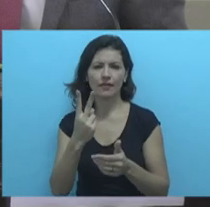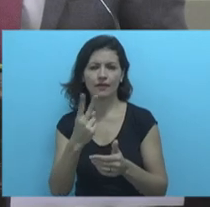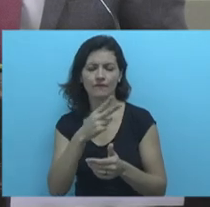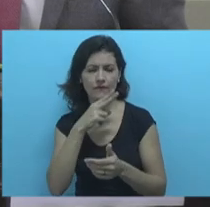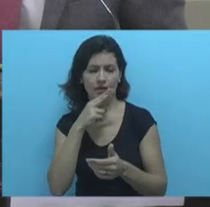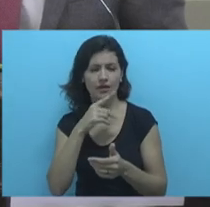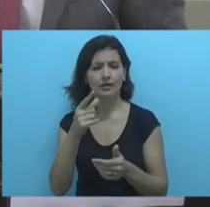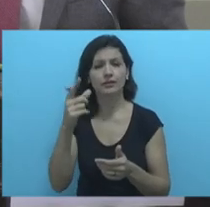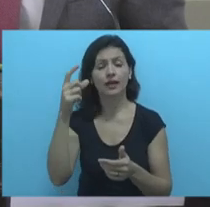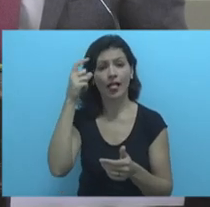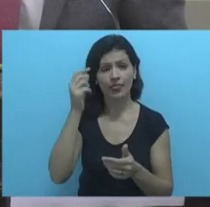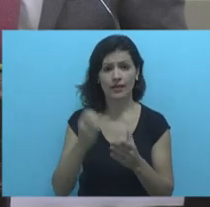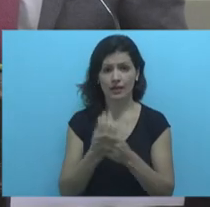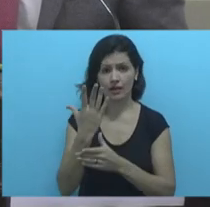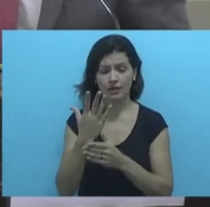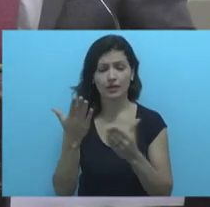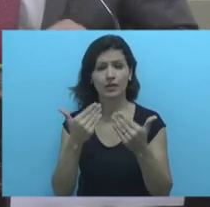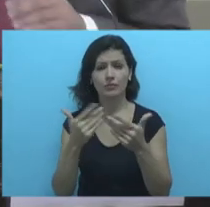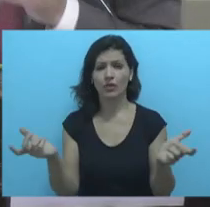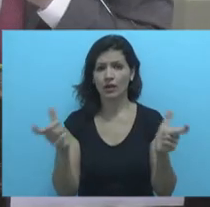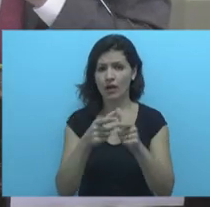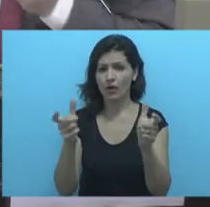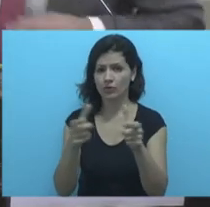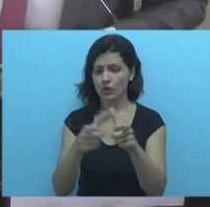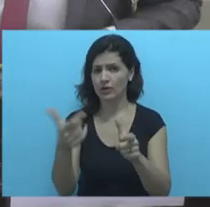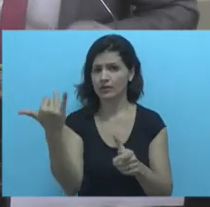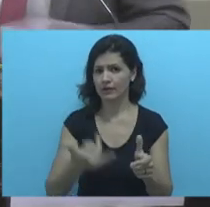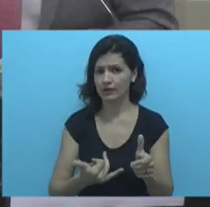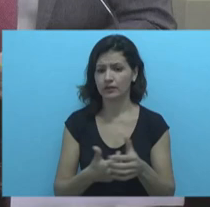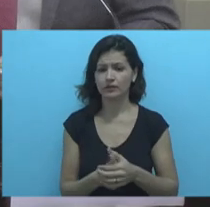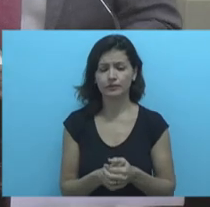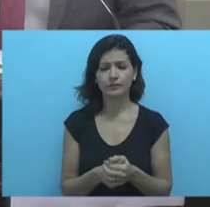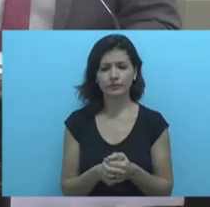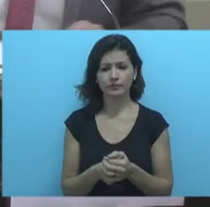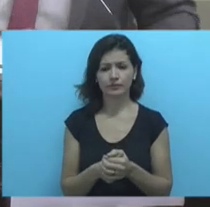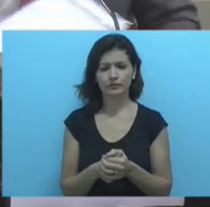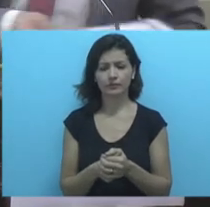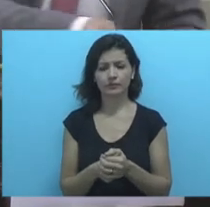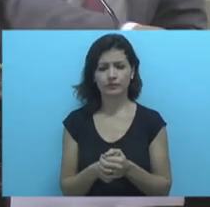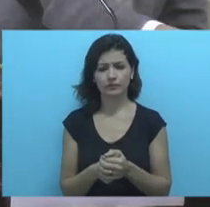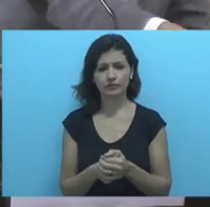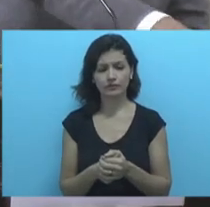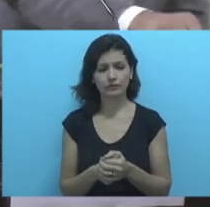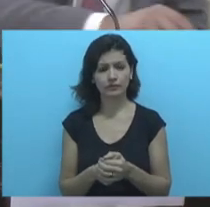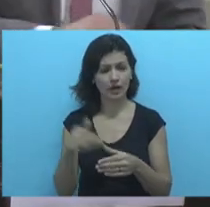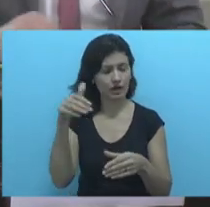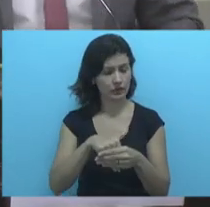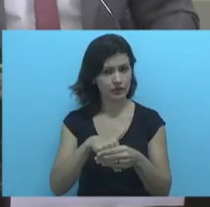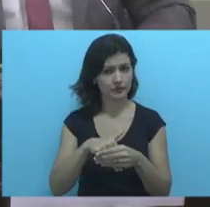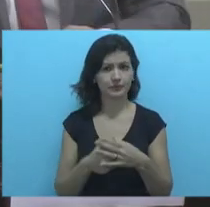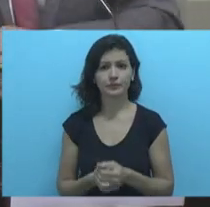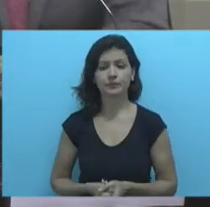horas, respectivamente, para realizar las sesiones durante el presente periodo ordinario. A consideración, el proyecto